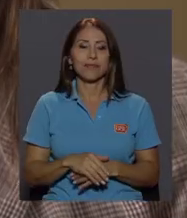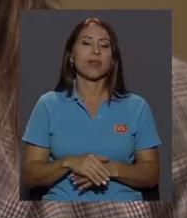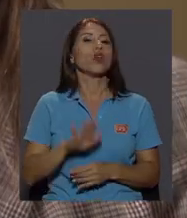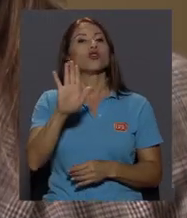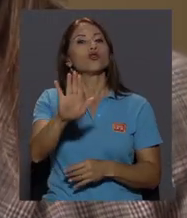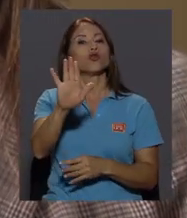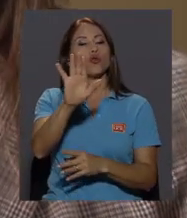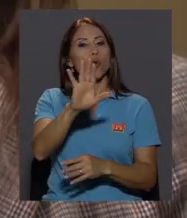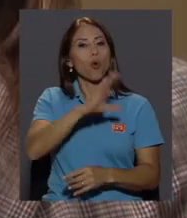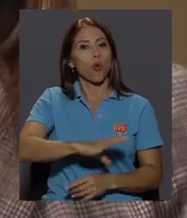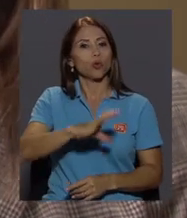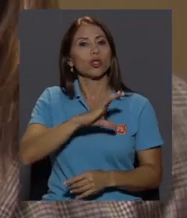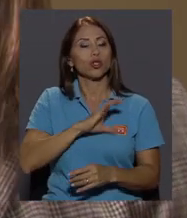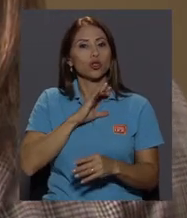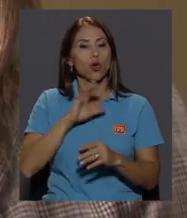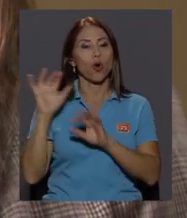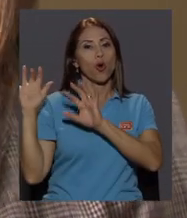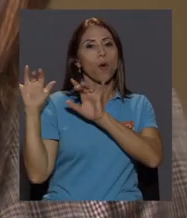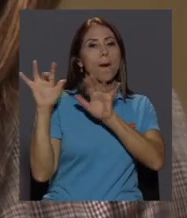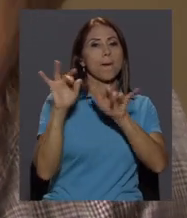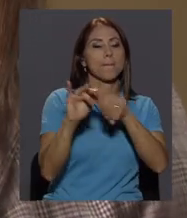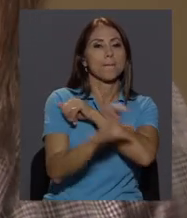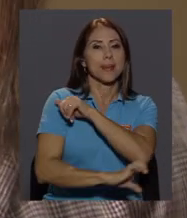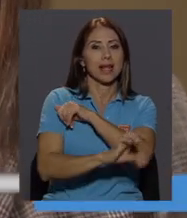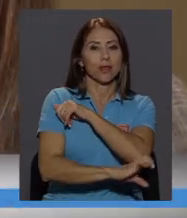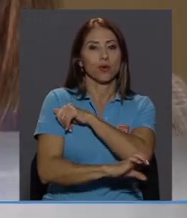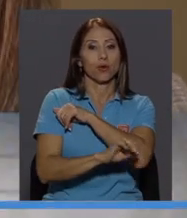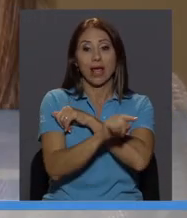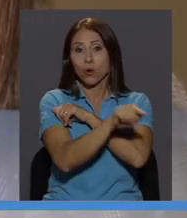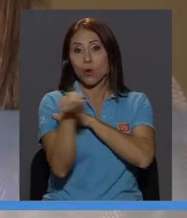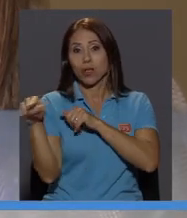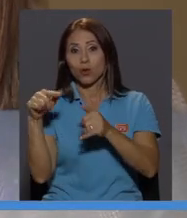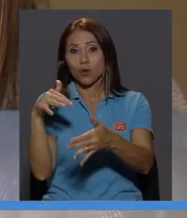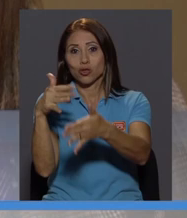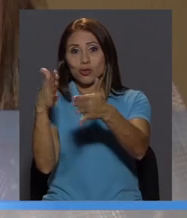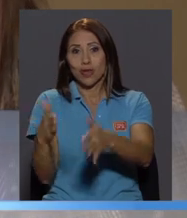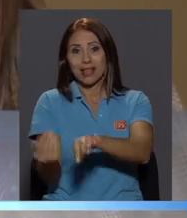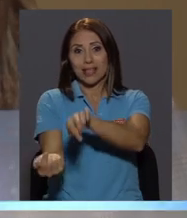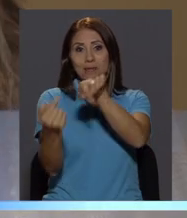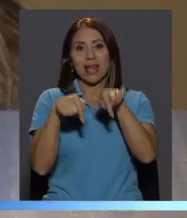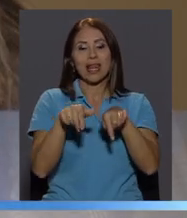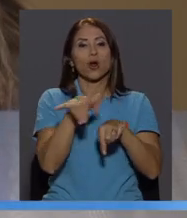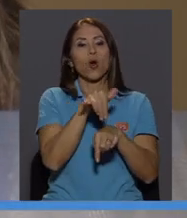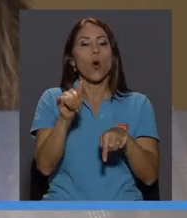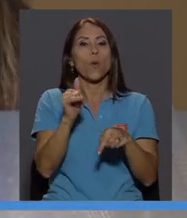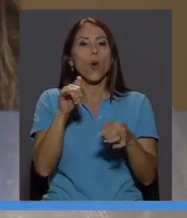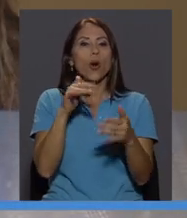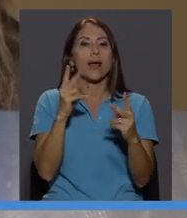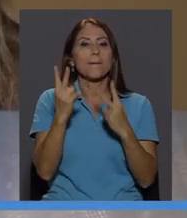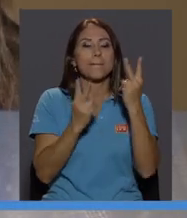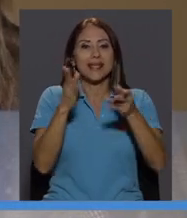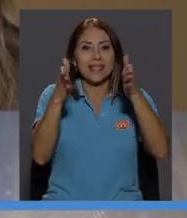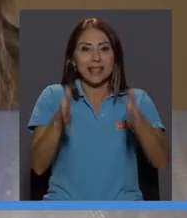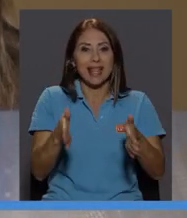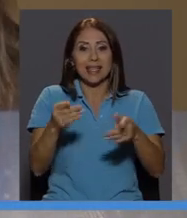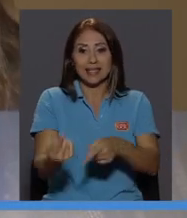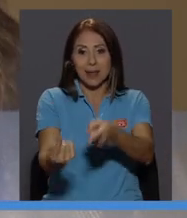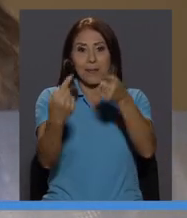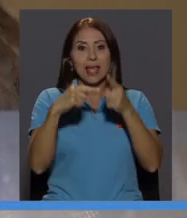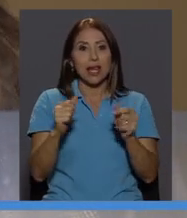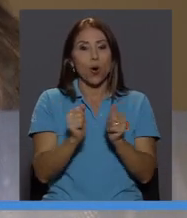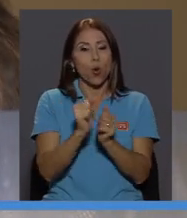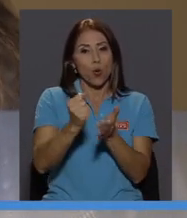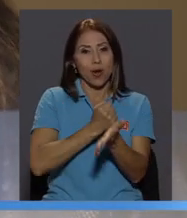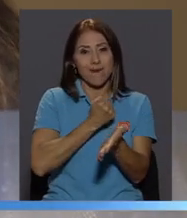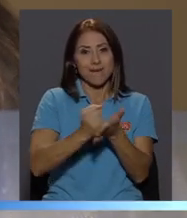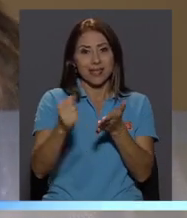Respecto a la condición migratoria que ellos tienen, cuando los estudiantes vienen en esta modalidad de estudiantes visitantes, pues ellos vienen con una visa